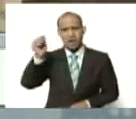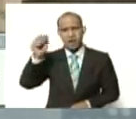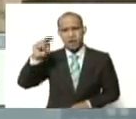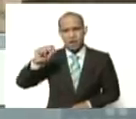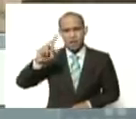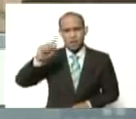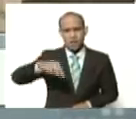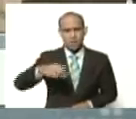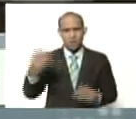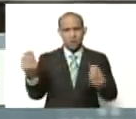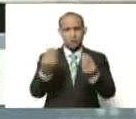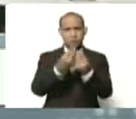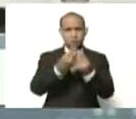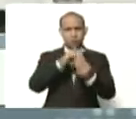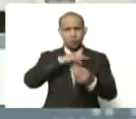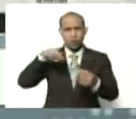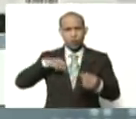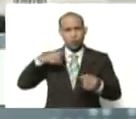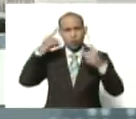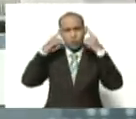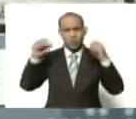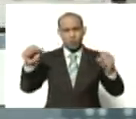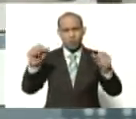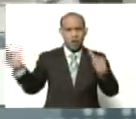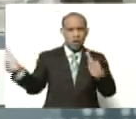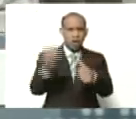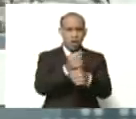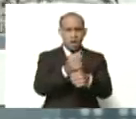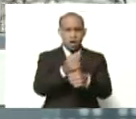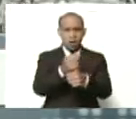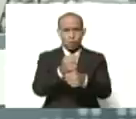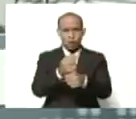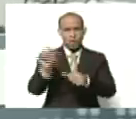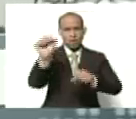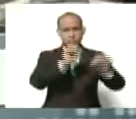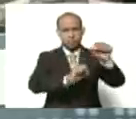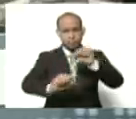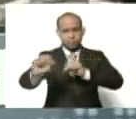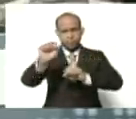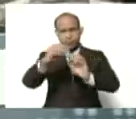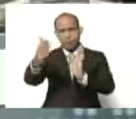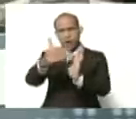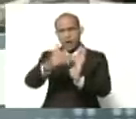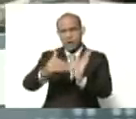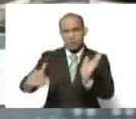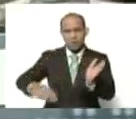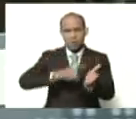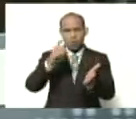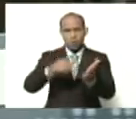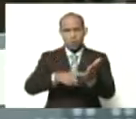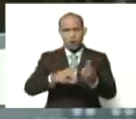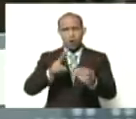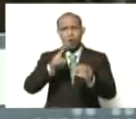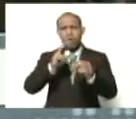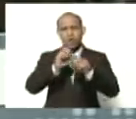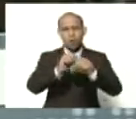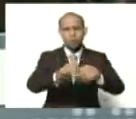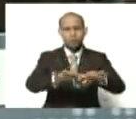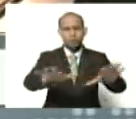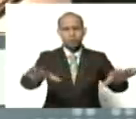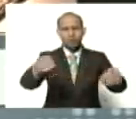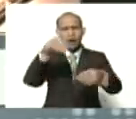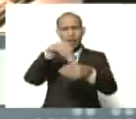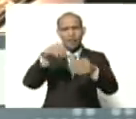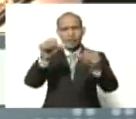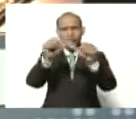logramos con nuestros profesionales detectar e ir limpiando los virus con que habían envenenado todo el